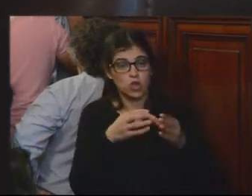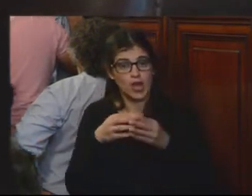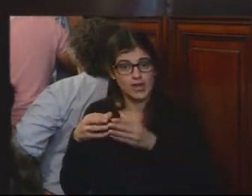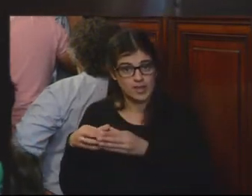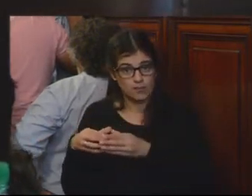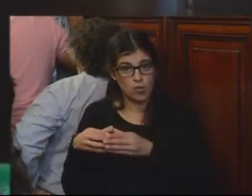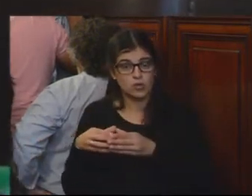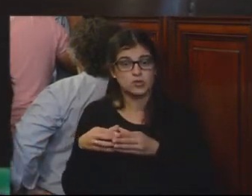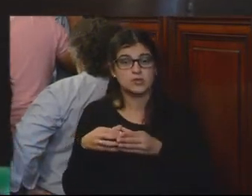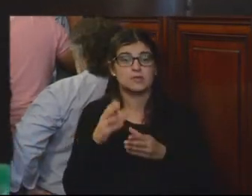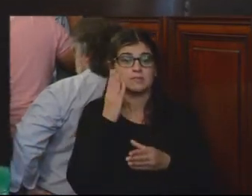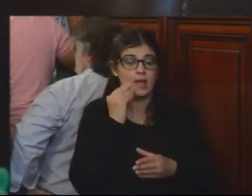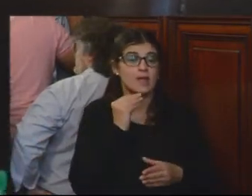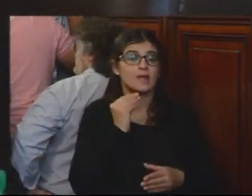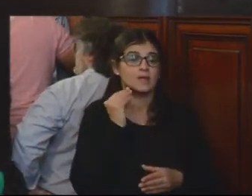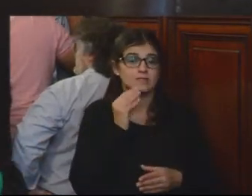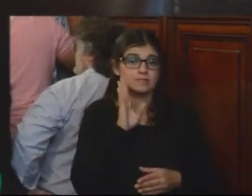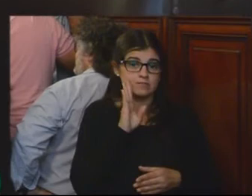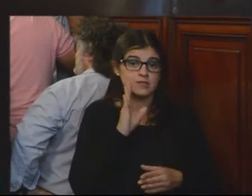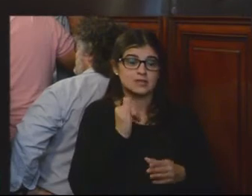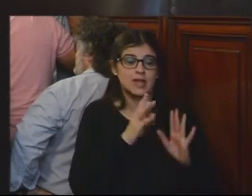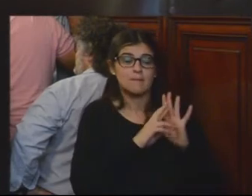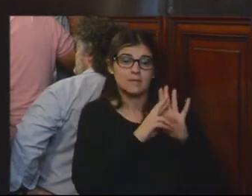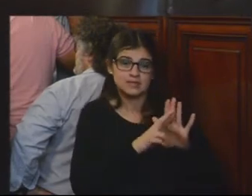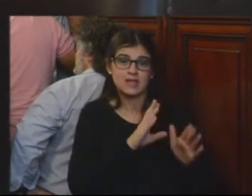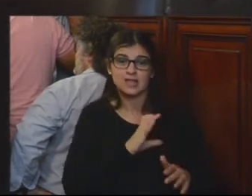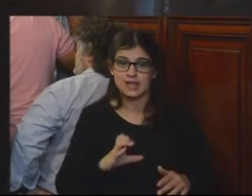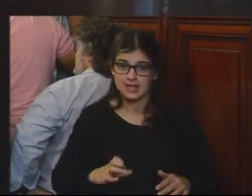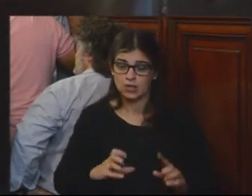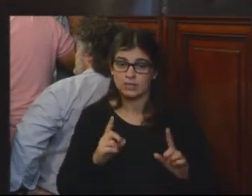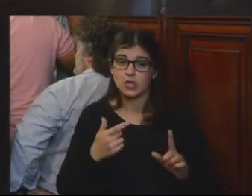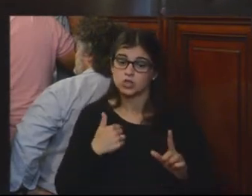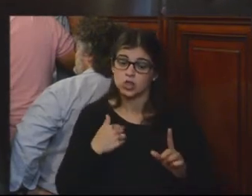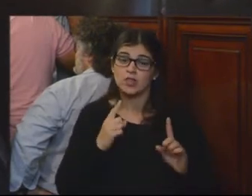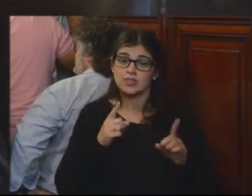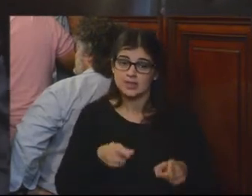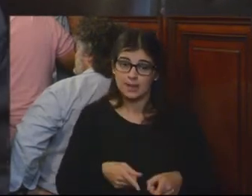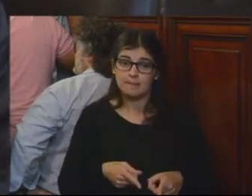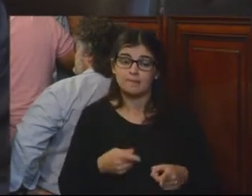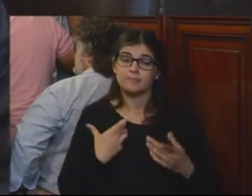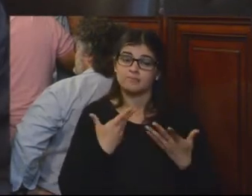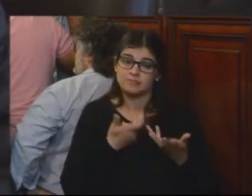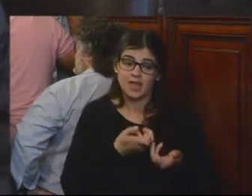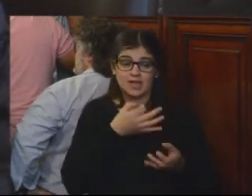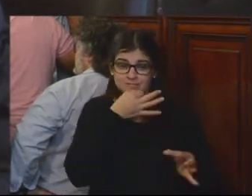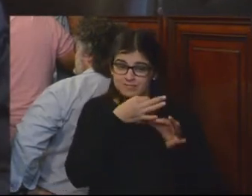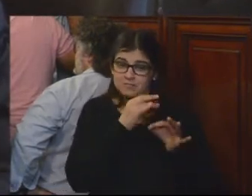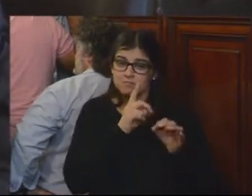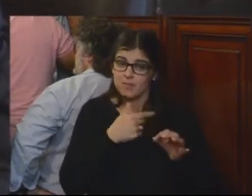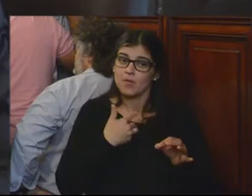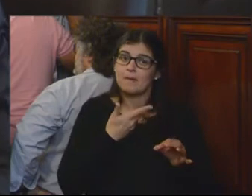madres abuelas ya y también los representes del estado me sumo y suscribo totalmente las palabras del